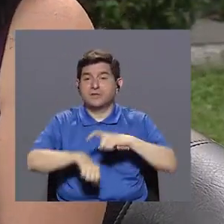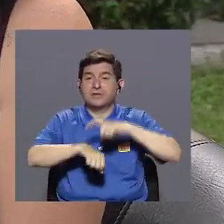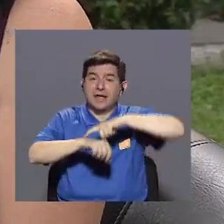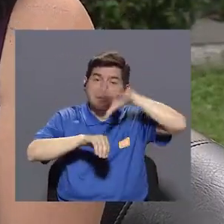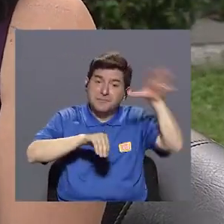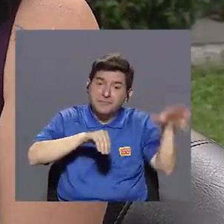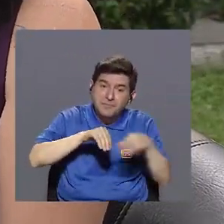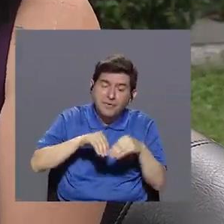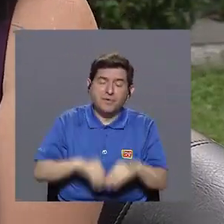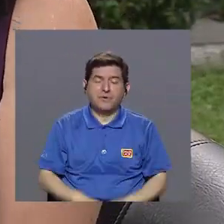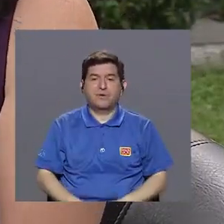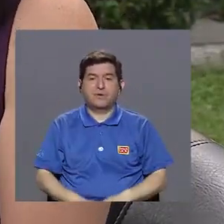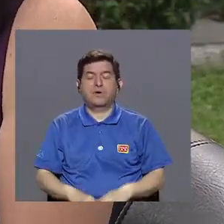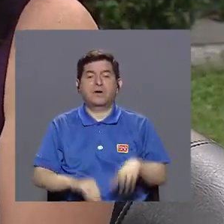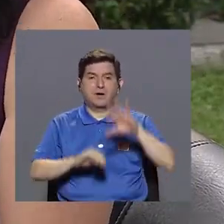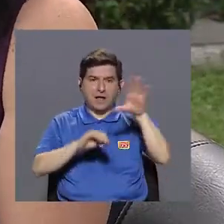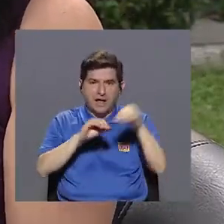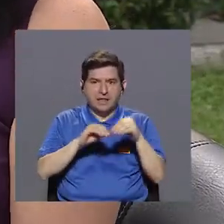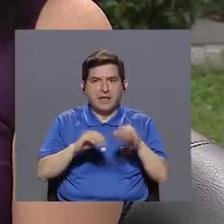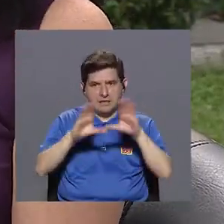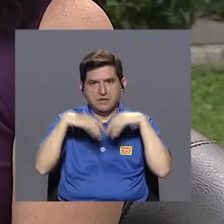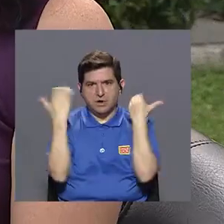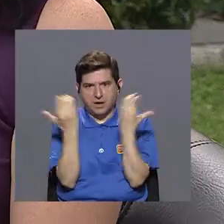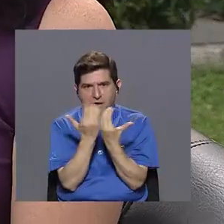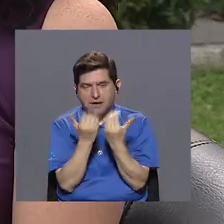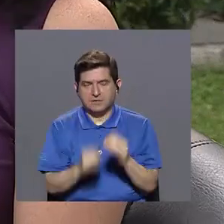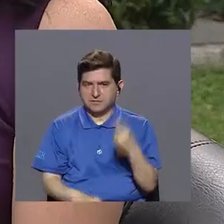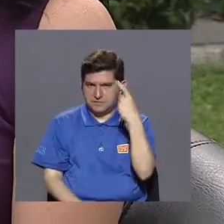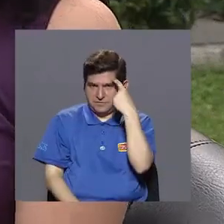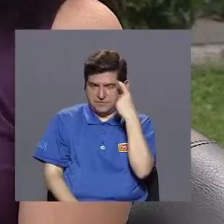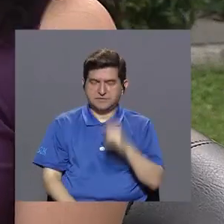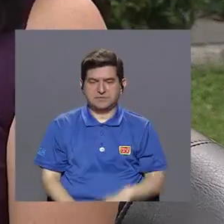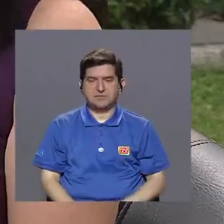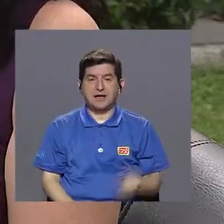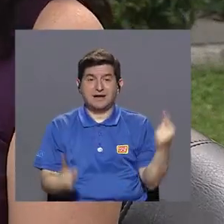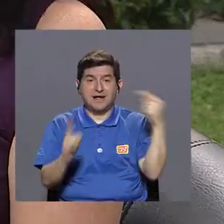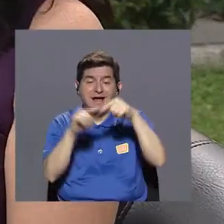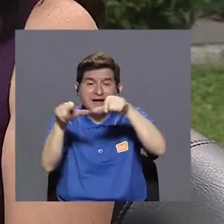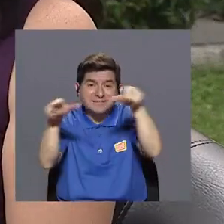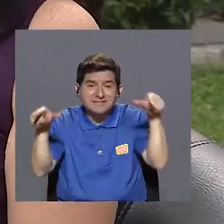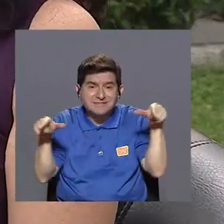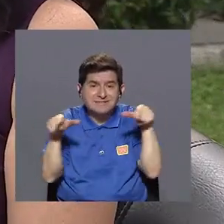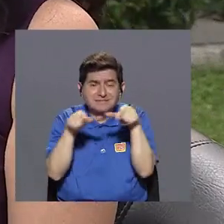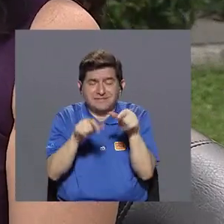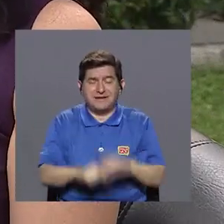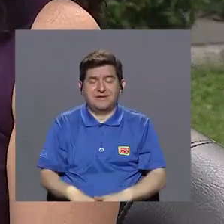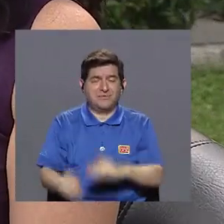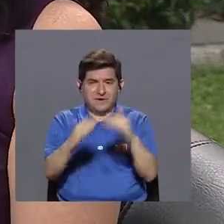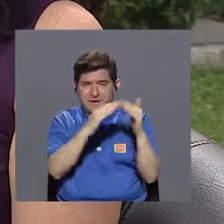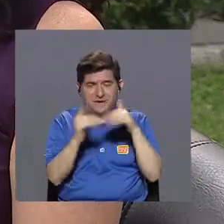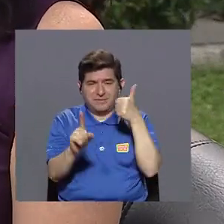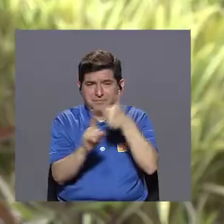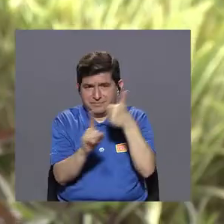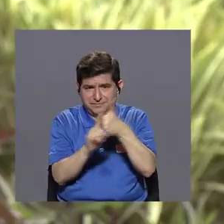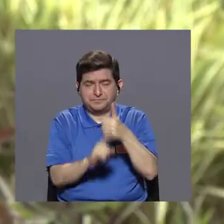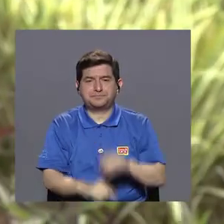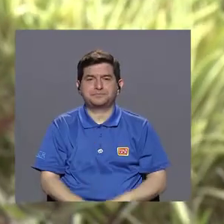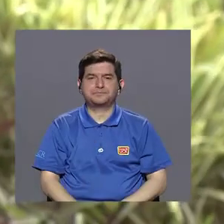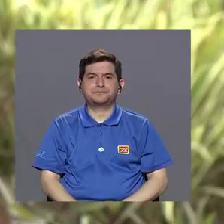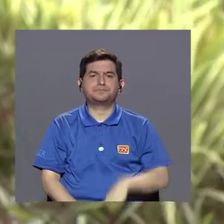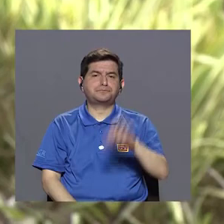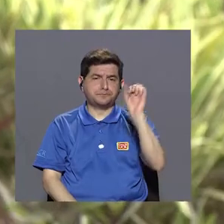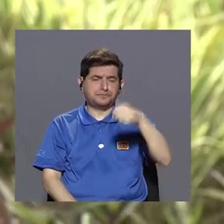extra además de sus clases o los de extensión cultural, y llevarlos hasta donde están en las comunidades.